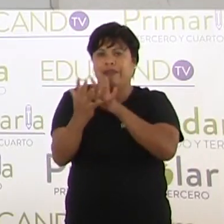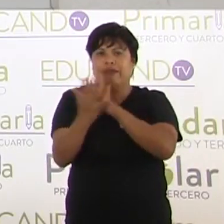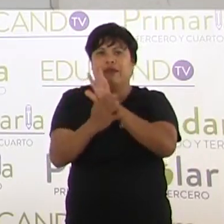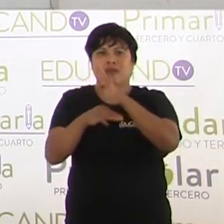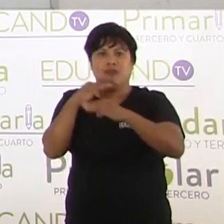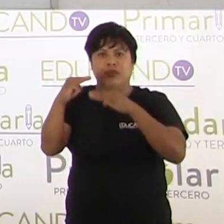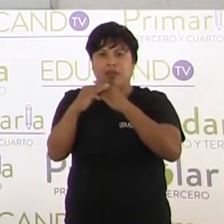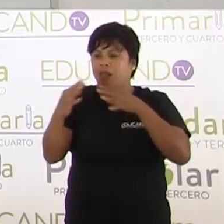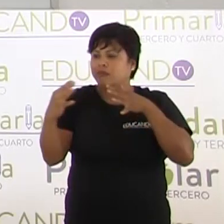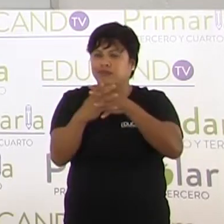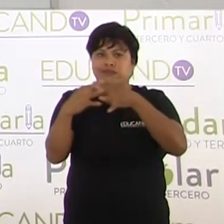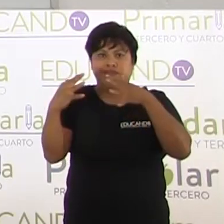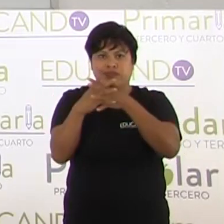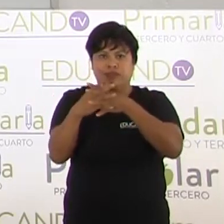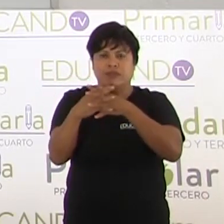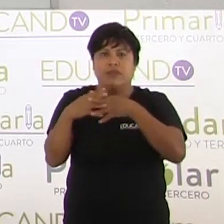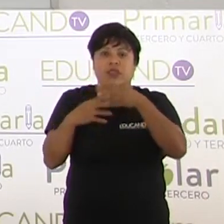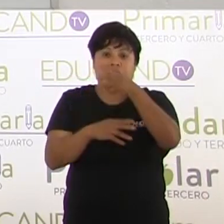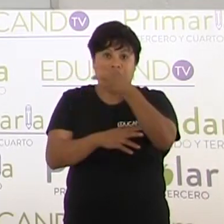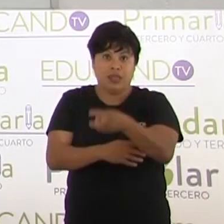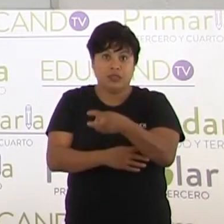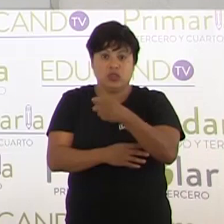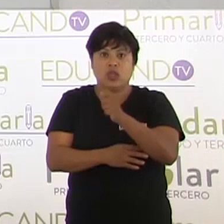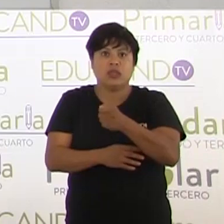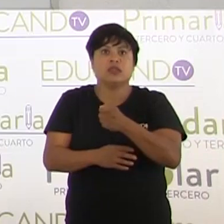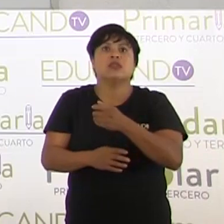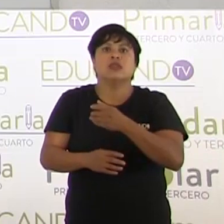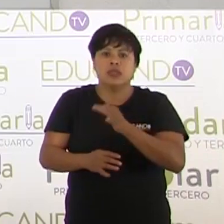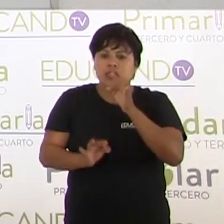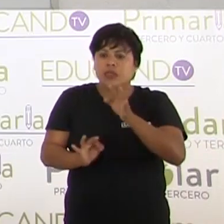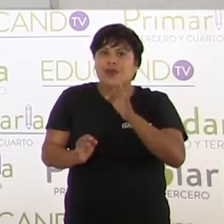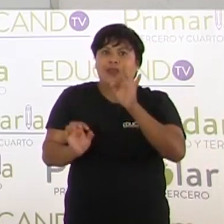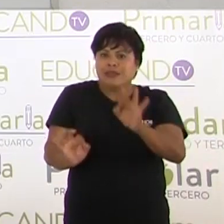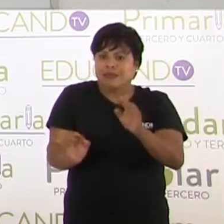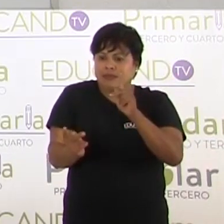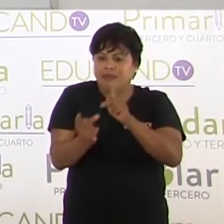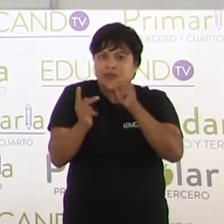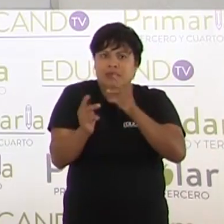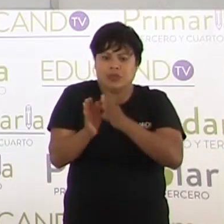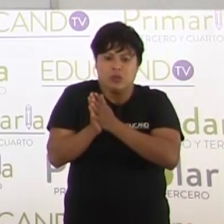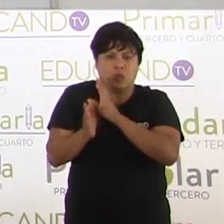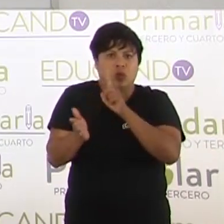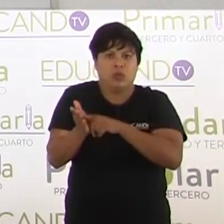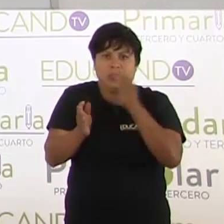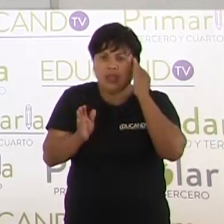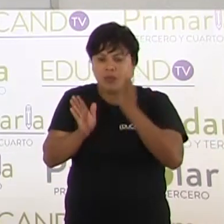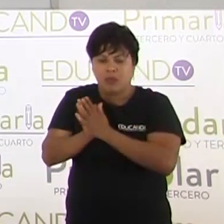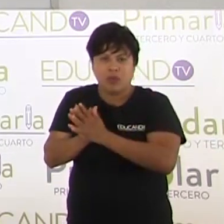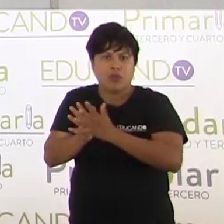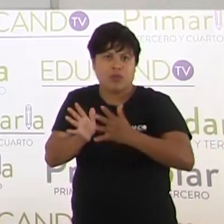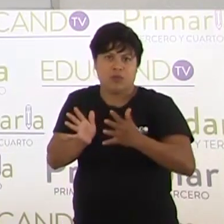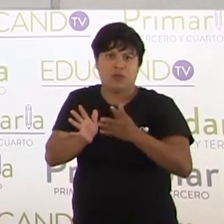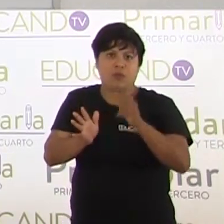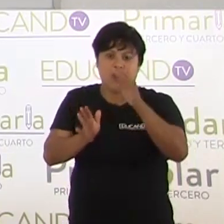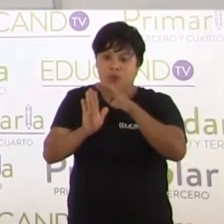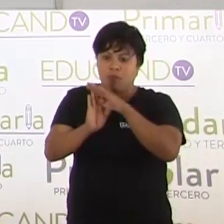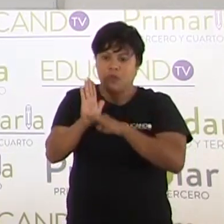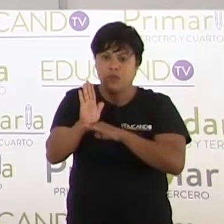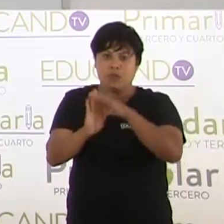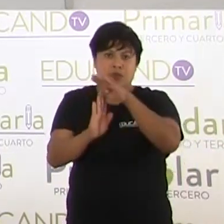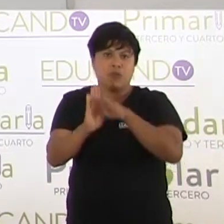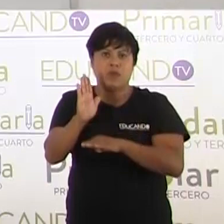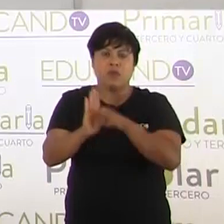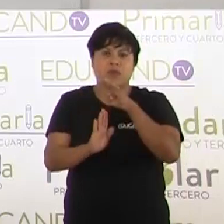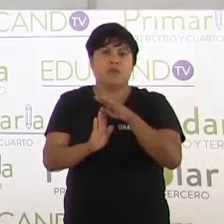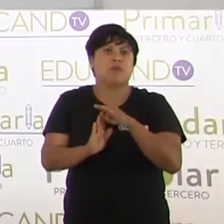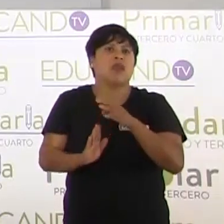Mundial. Es decir, que es difuso el periodo, pero más o menos pues se ubica